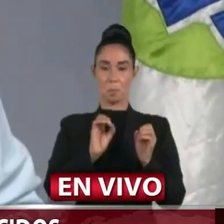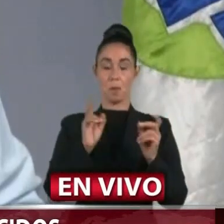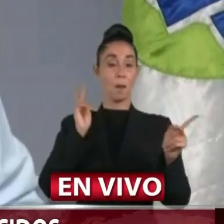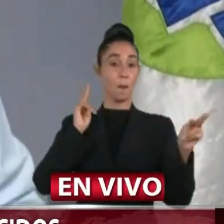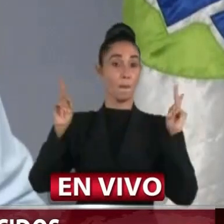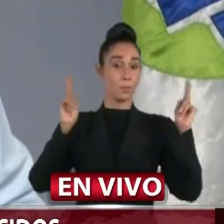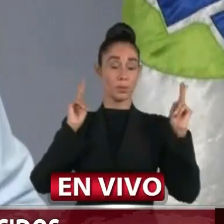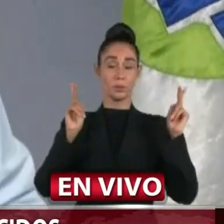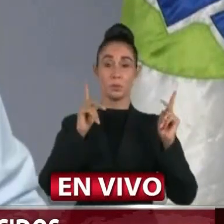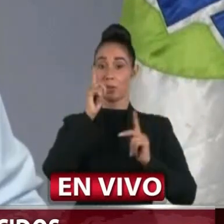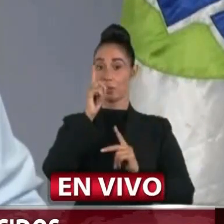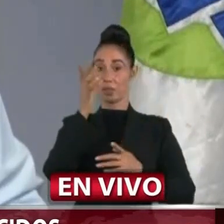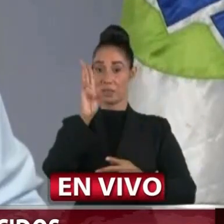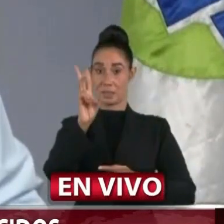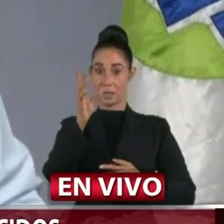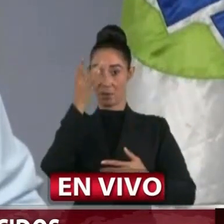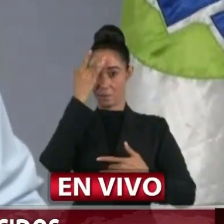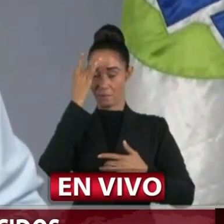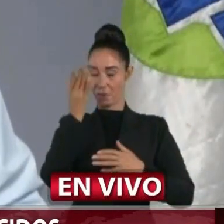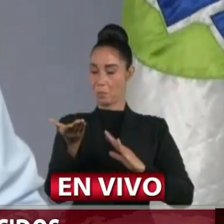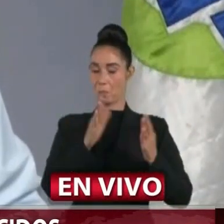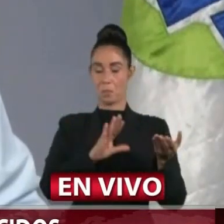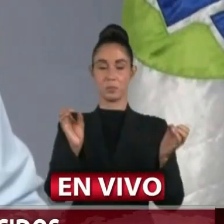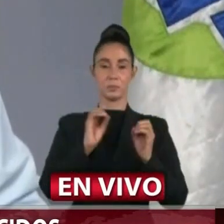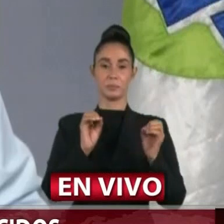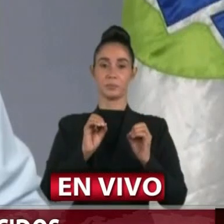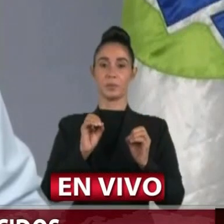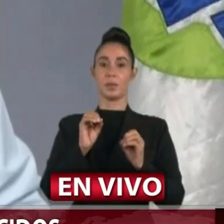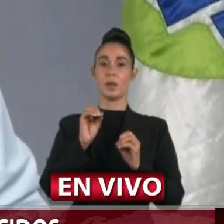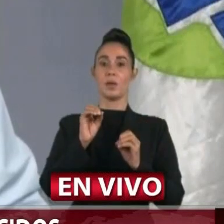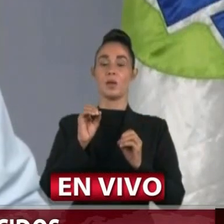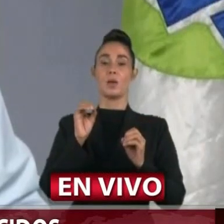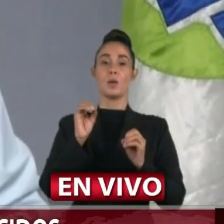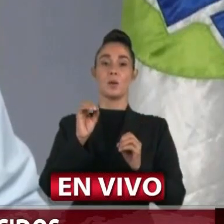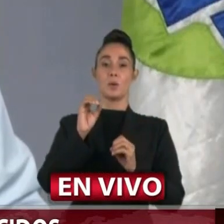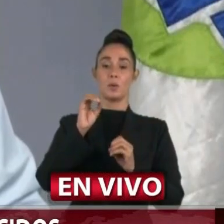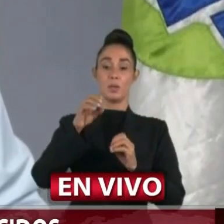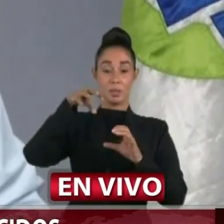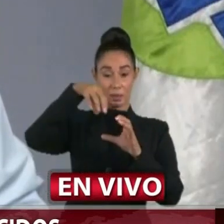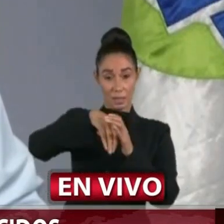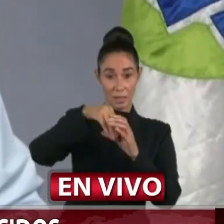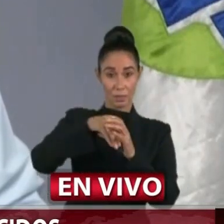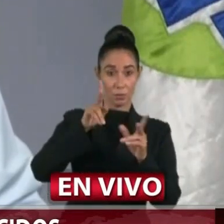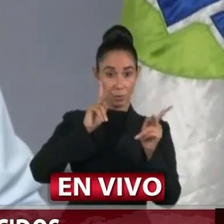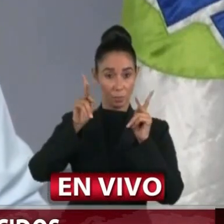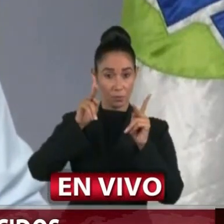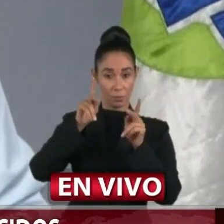sin fallecimiento. Inver, Puerto Plata, 1 caso y un fallecimiento.